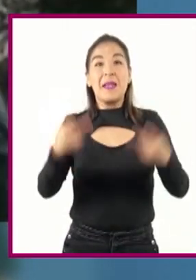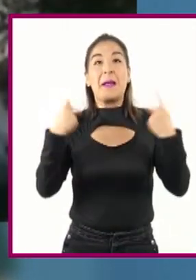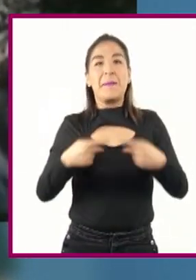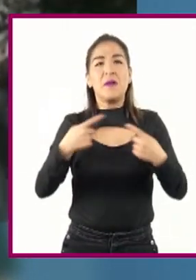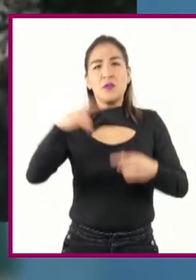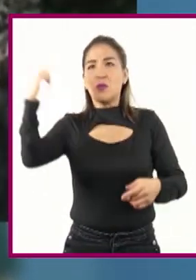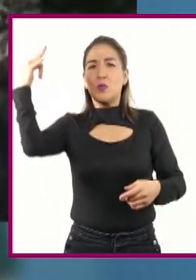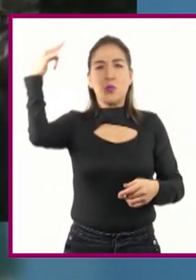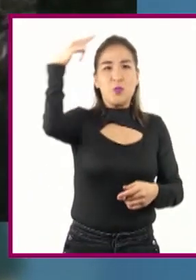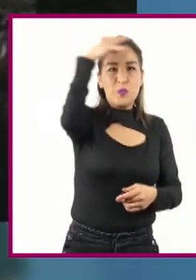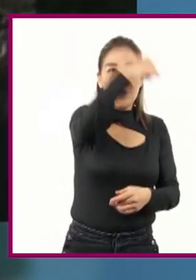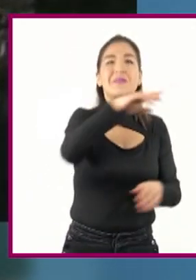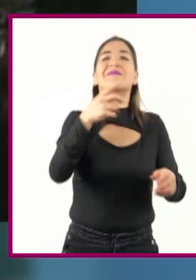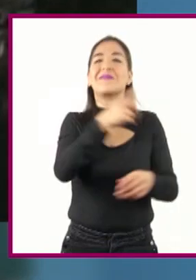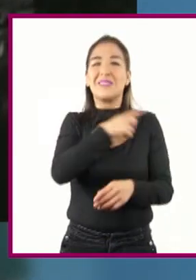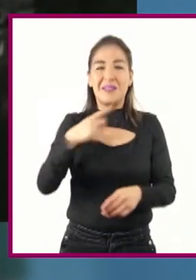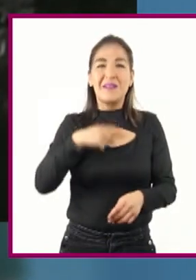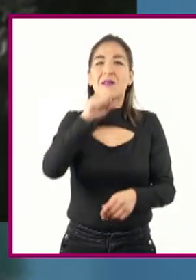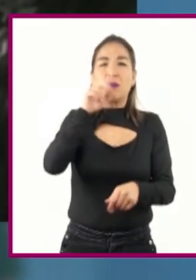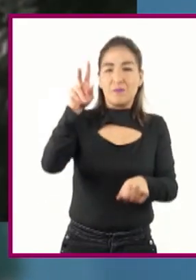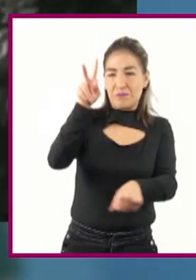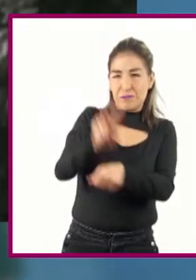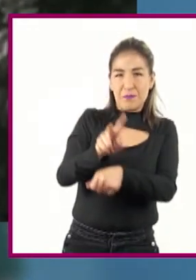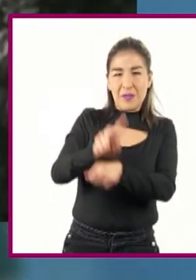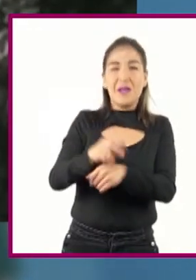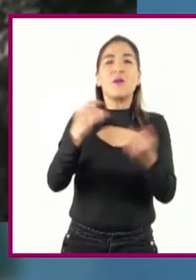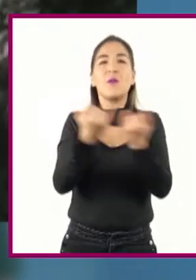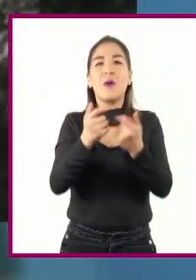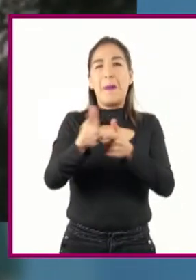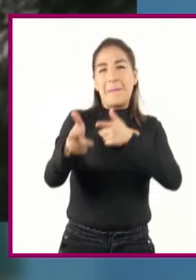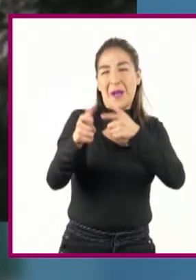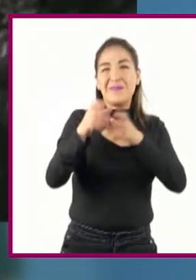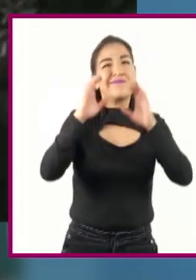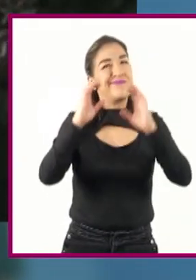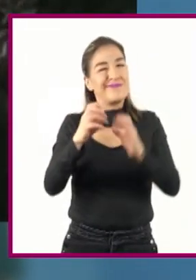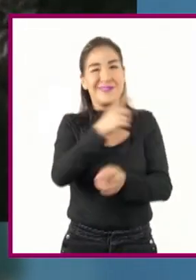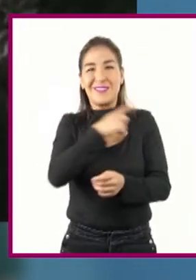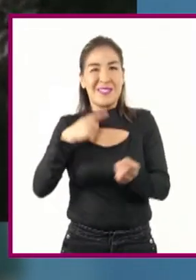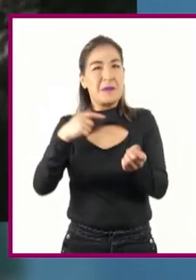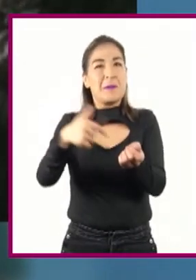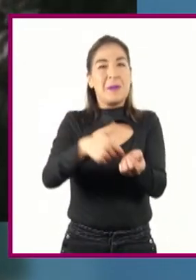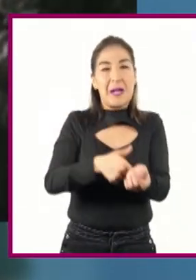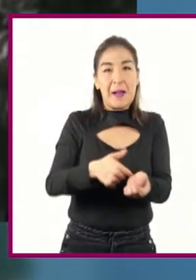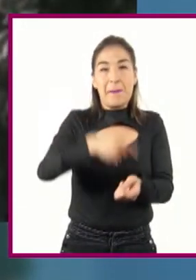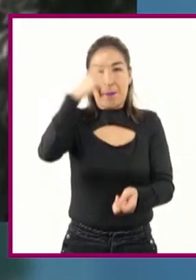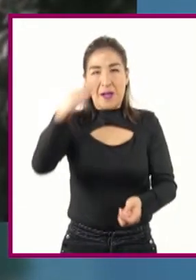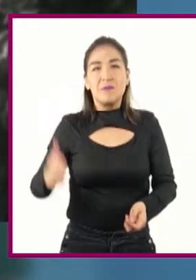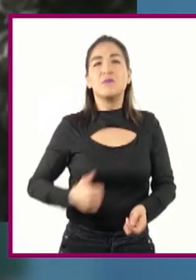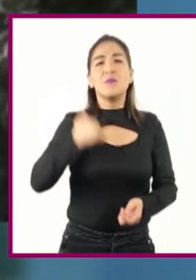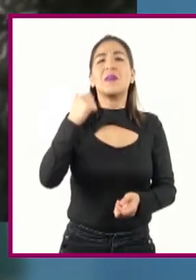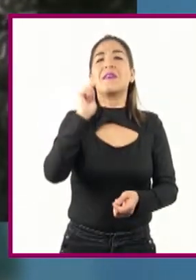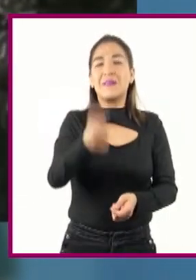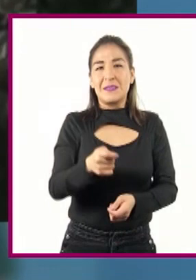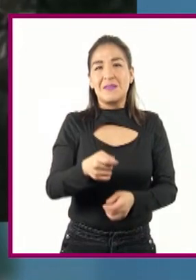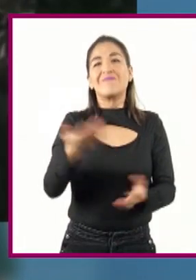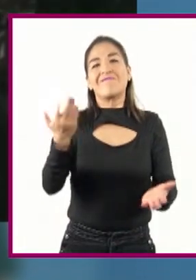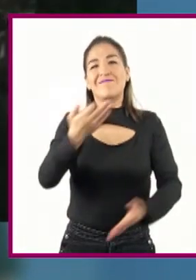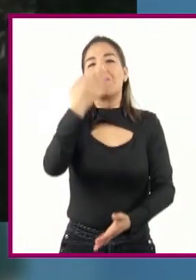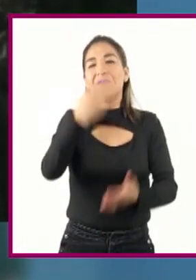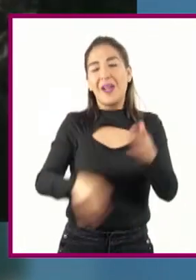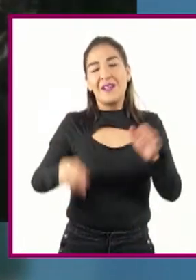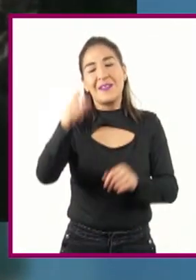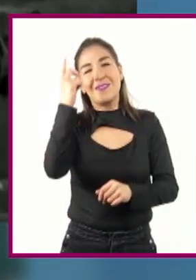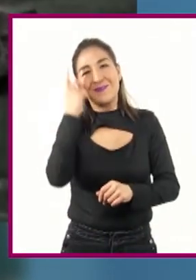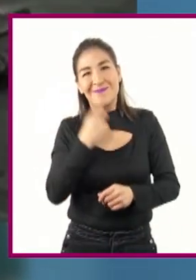aéreos y de los efectos de la artillería, lo que era aprovechado para compensar la falta de